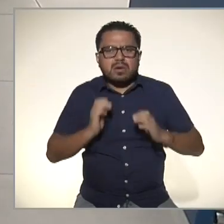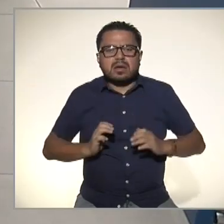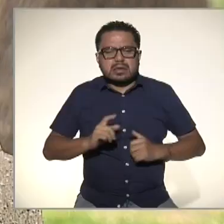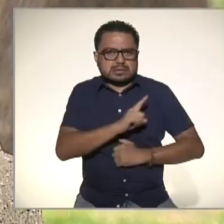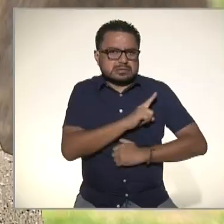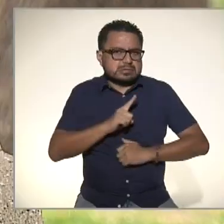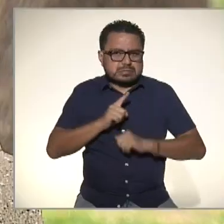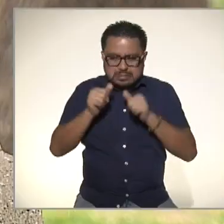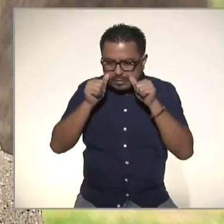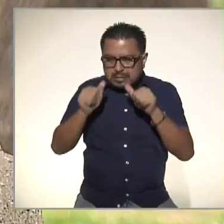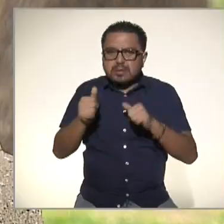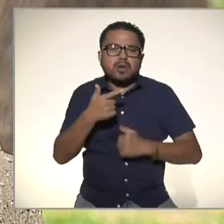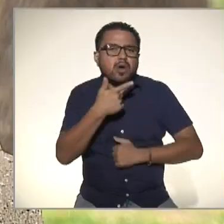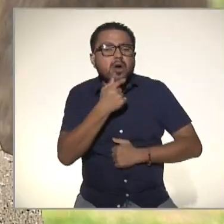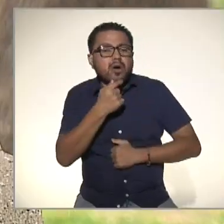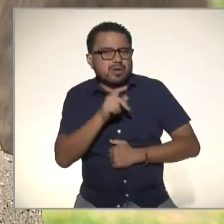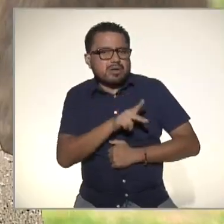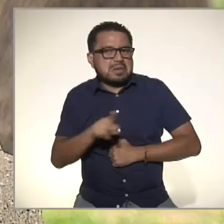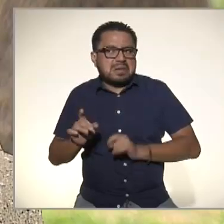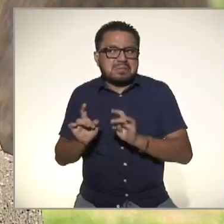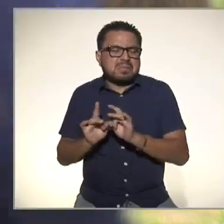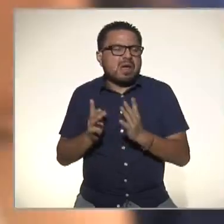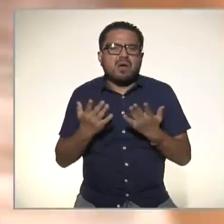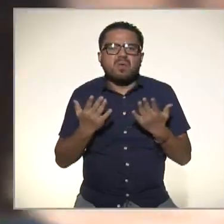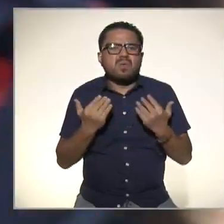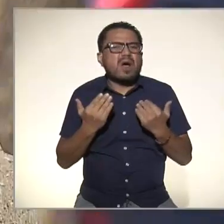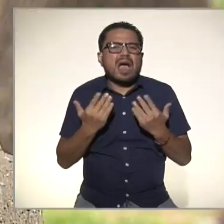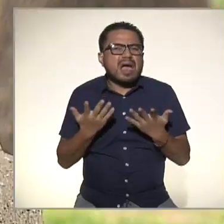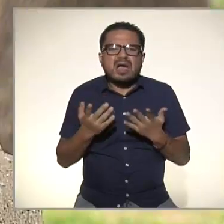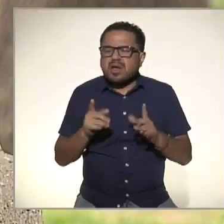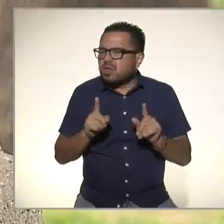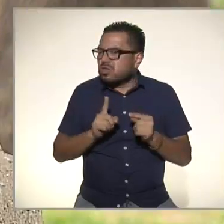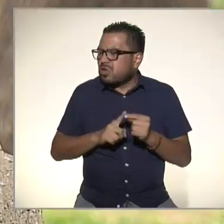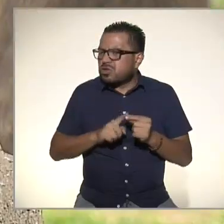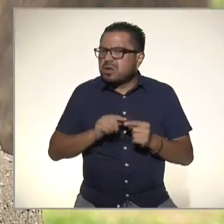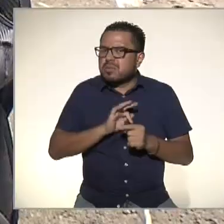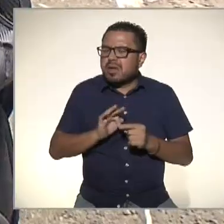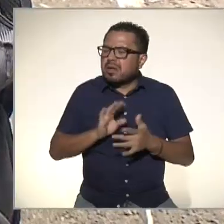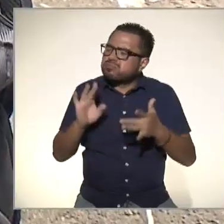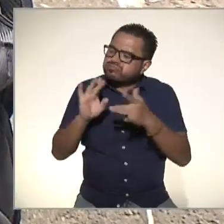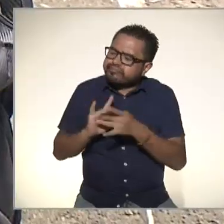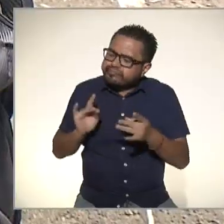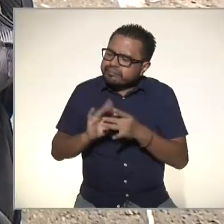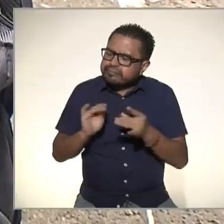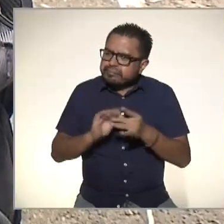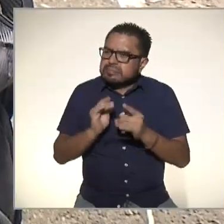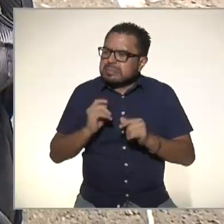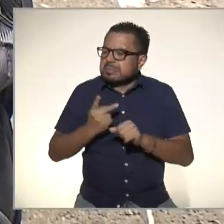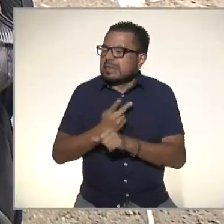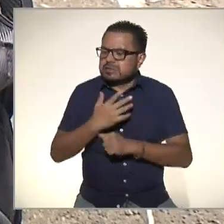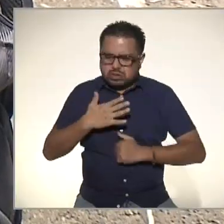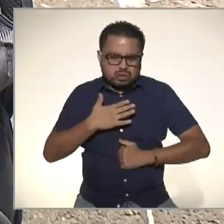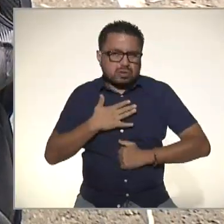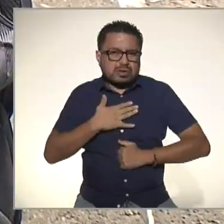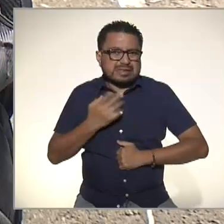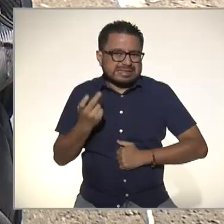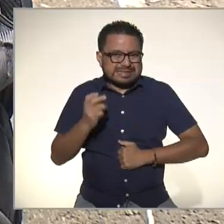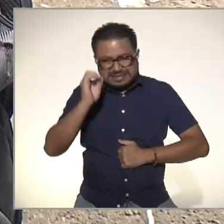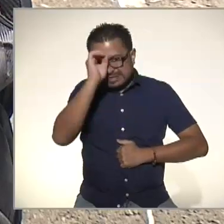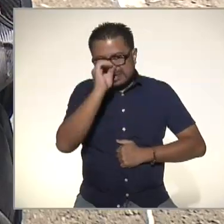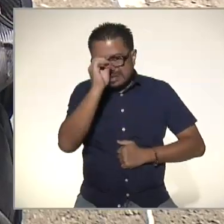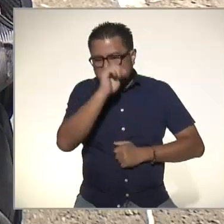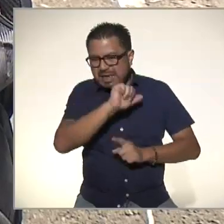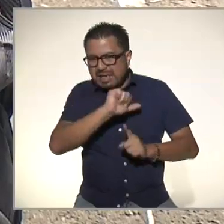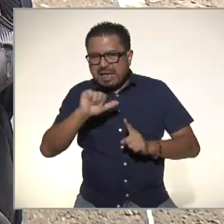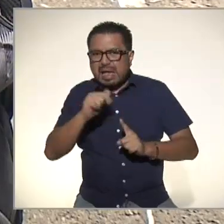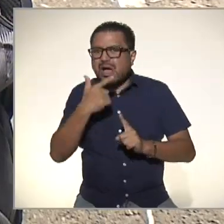atender. Los varones de repente no tenemos espacios en donde hablemos de nosotros. Y eso es algo que es una crítica a